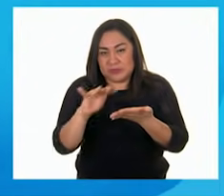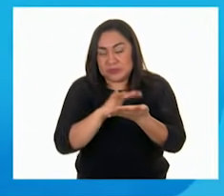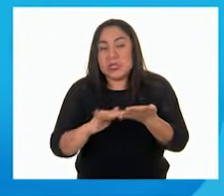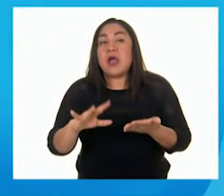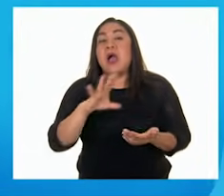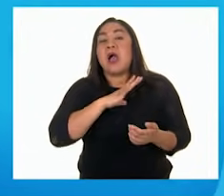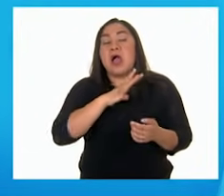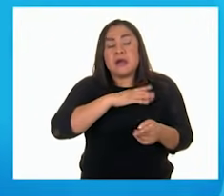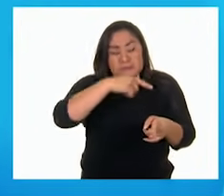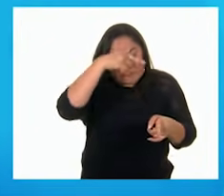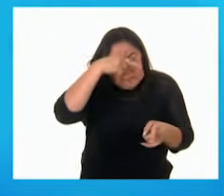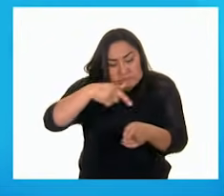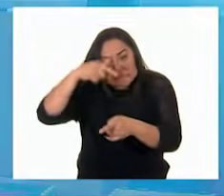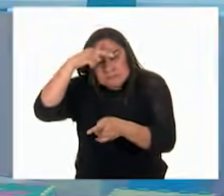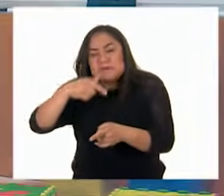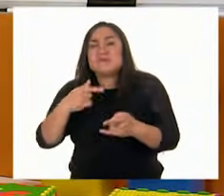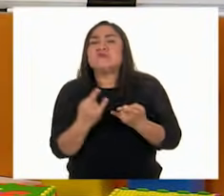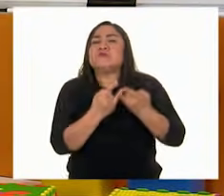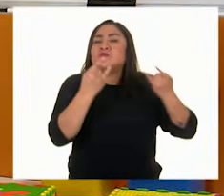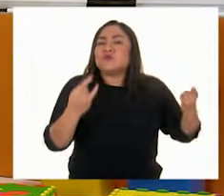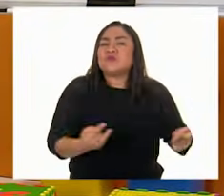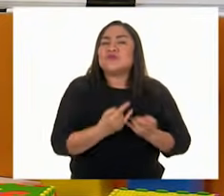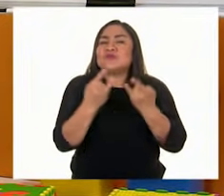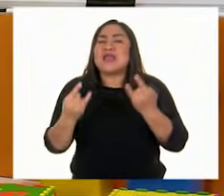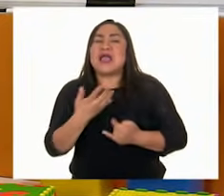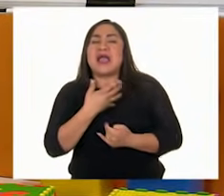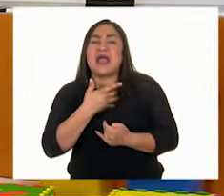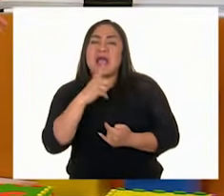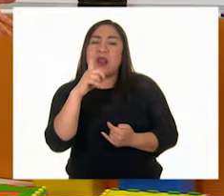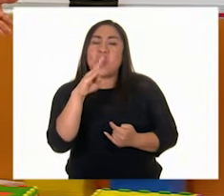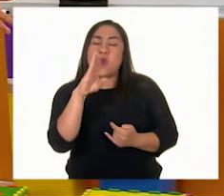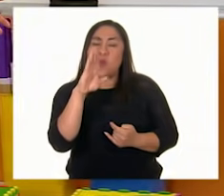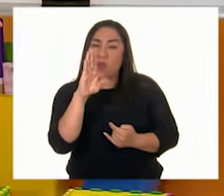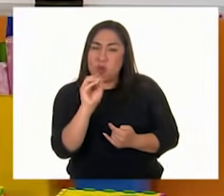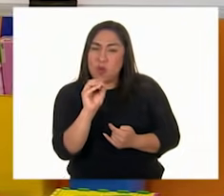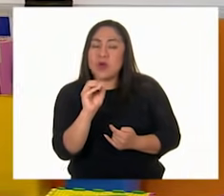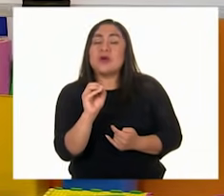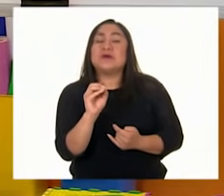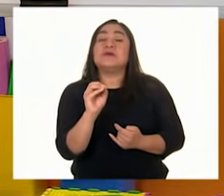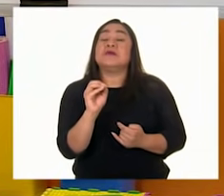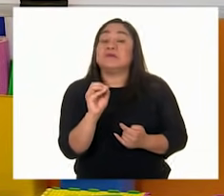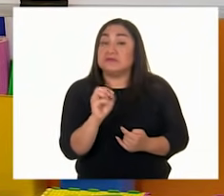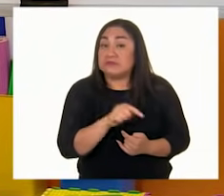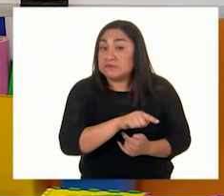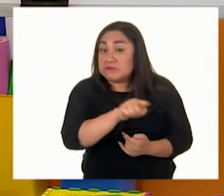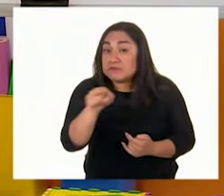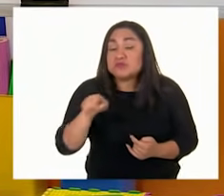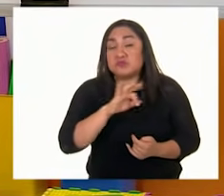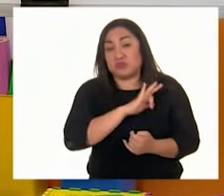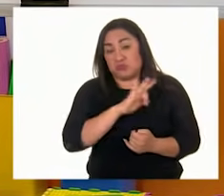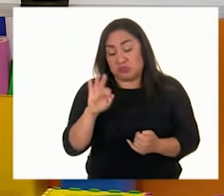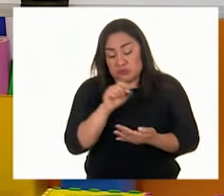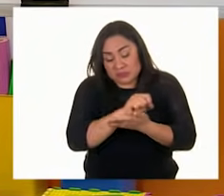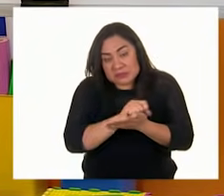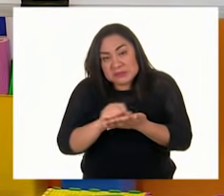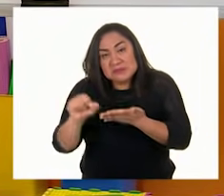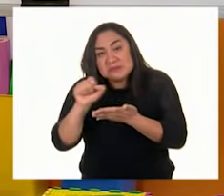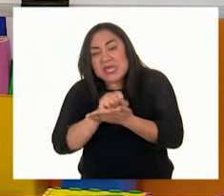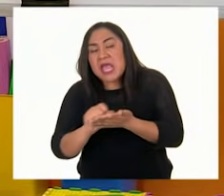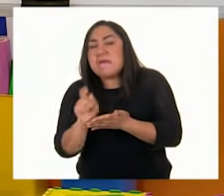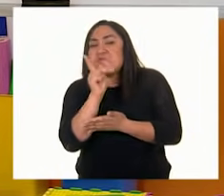ahí varios cuentos sobre lobos. Si algún familiar les puede ayudar a leer, o ustedes pueden ir subrayando